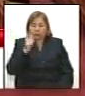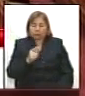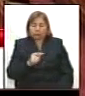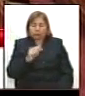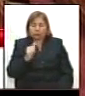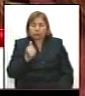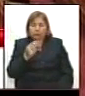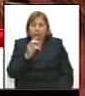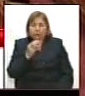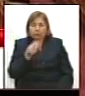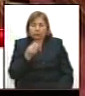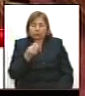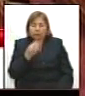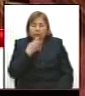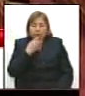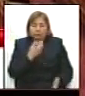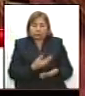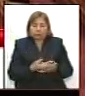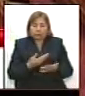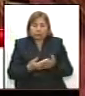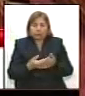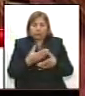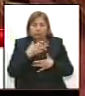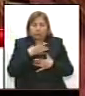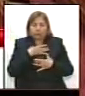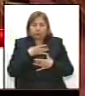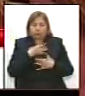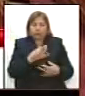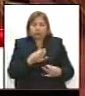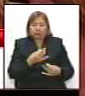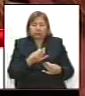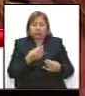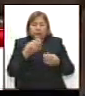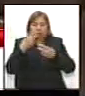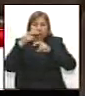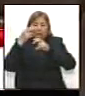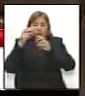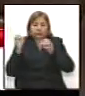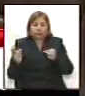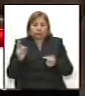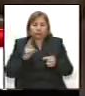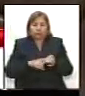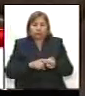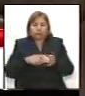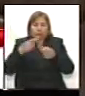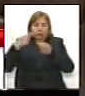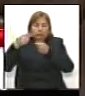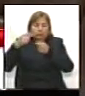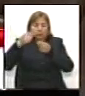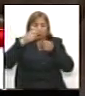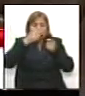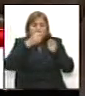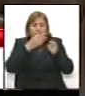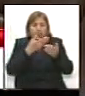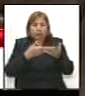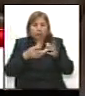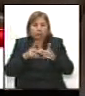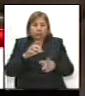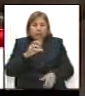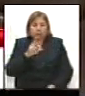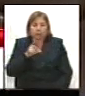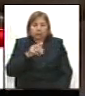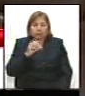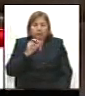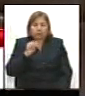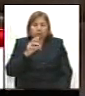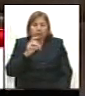1906-2017 porque se propone declarar de interés nacional la promoción e inclusión del corredor turístico del Valle de Sondondo ubicado